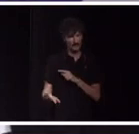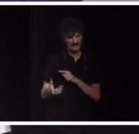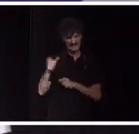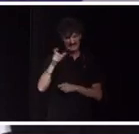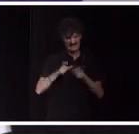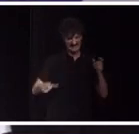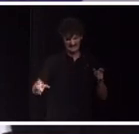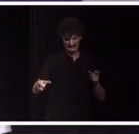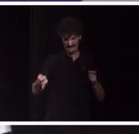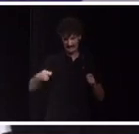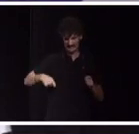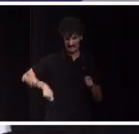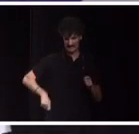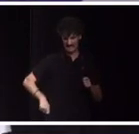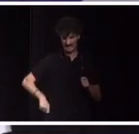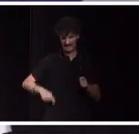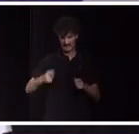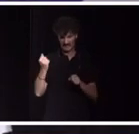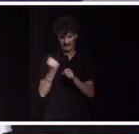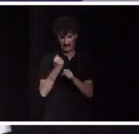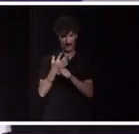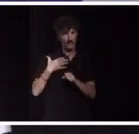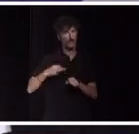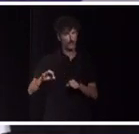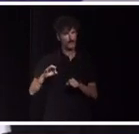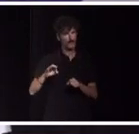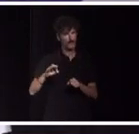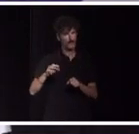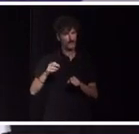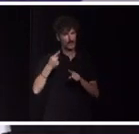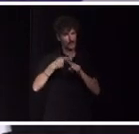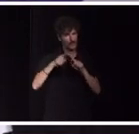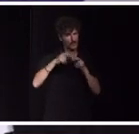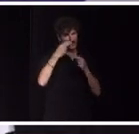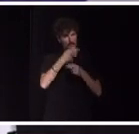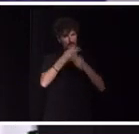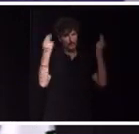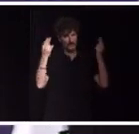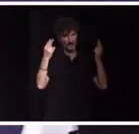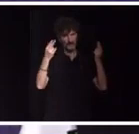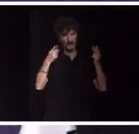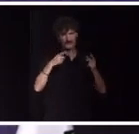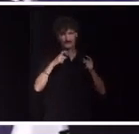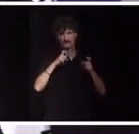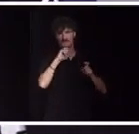que ejerza funciones públicas. Y entonces les gusta insultar.